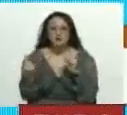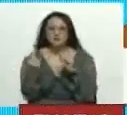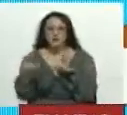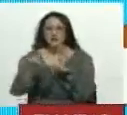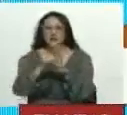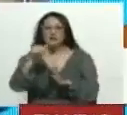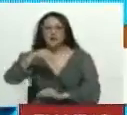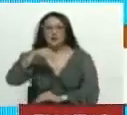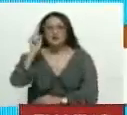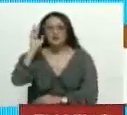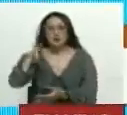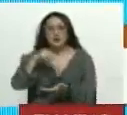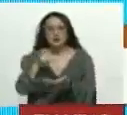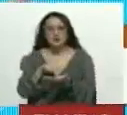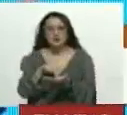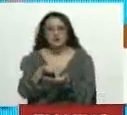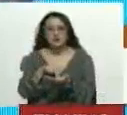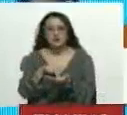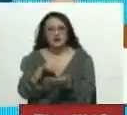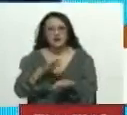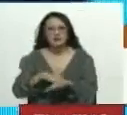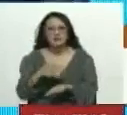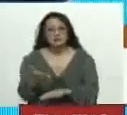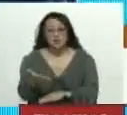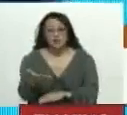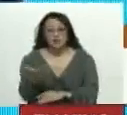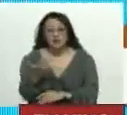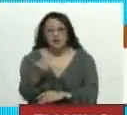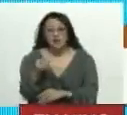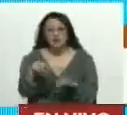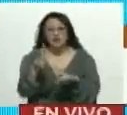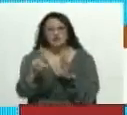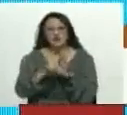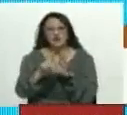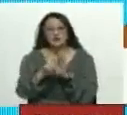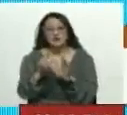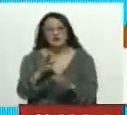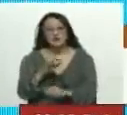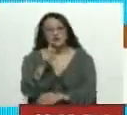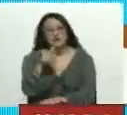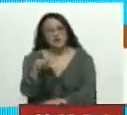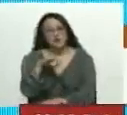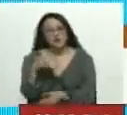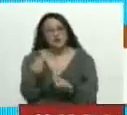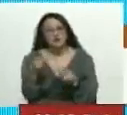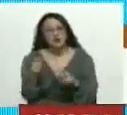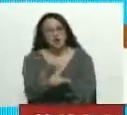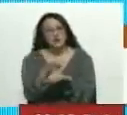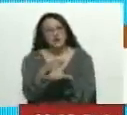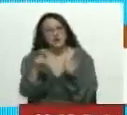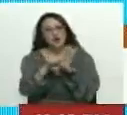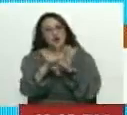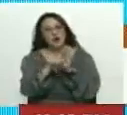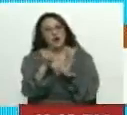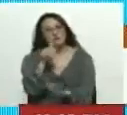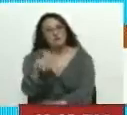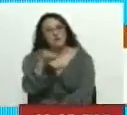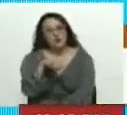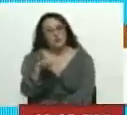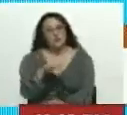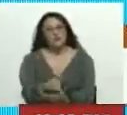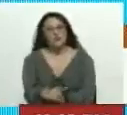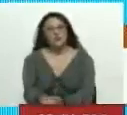leyes hoy en la asamblea nacional para porque tenemos dos leyes del poder popular que hacen gobierno legal al pueblo en el territorio